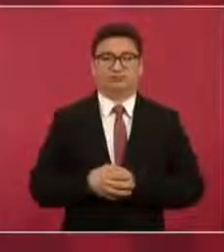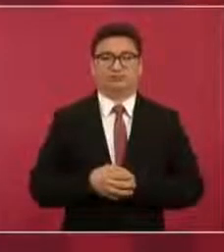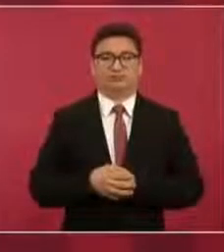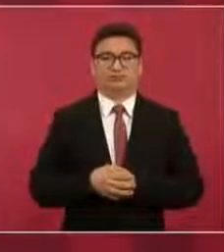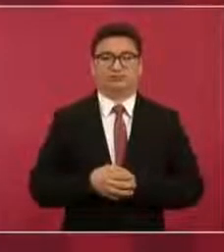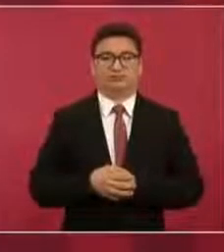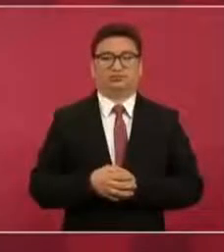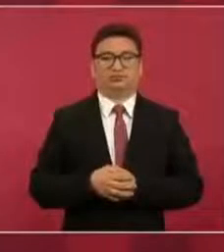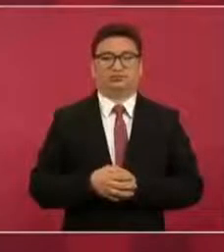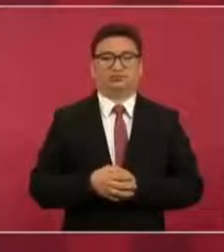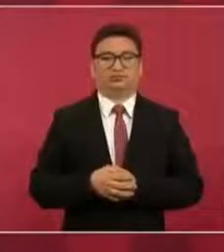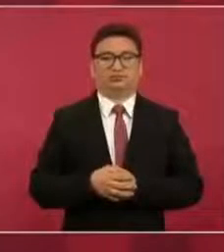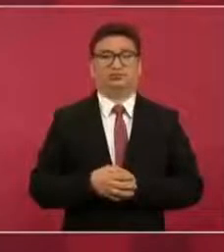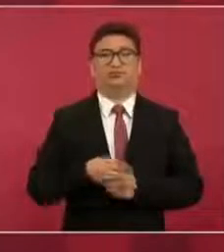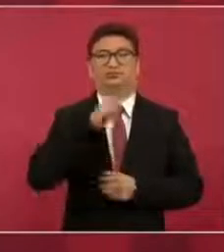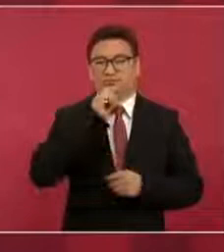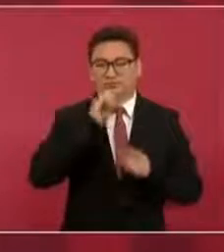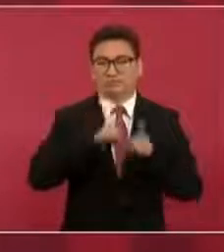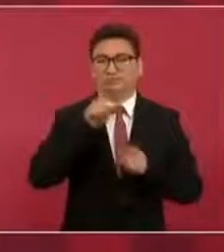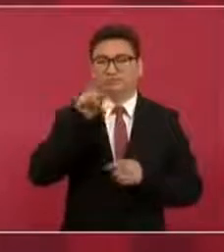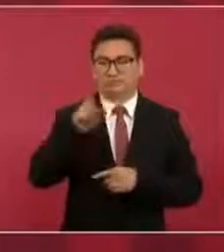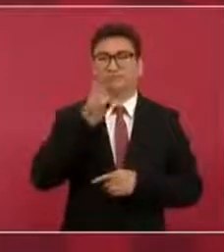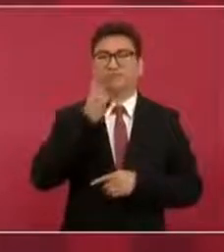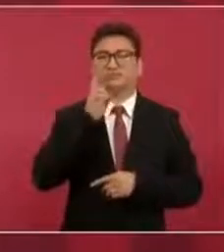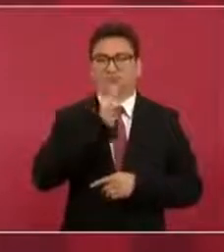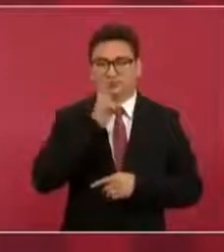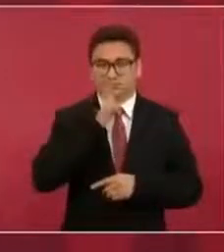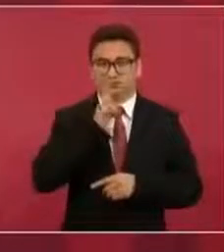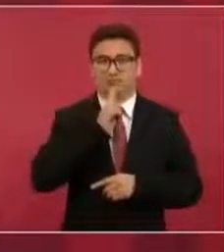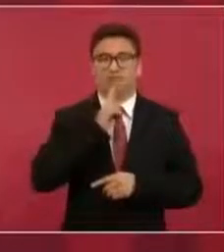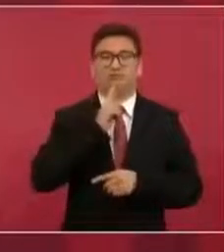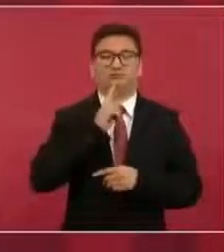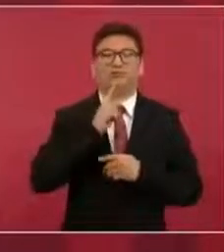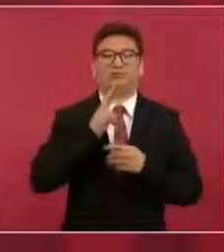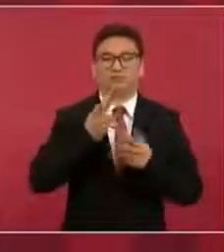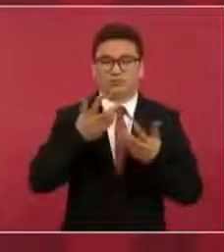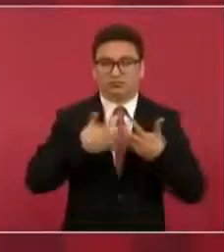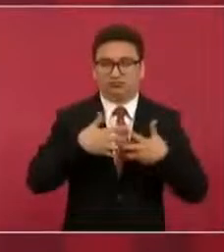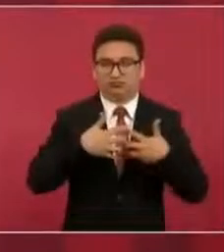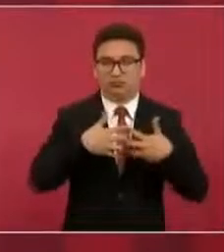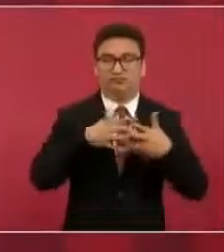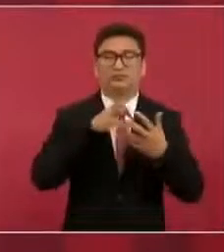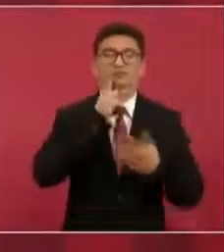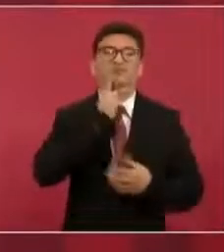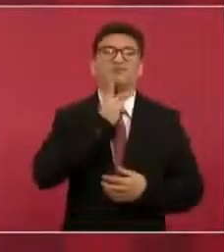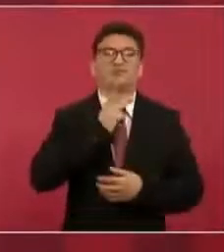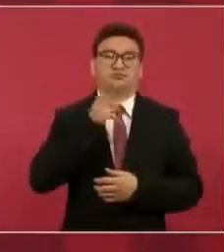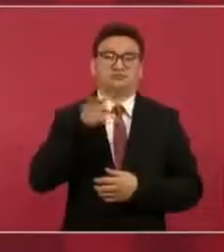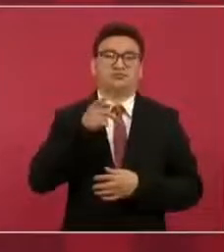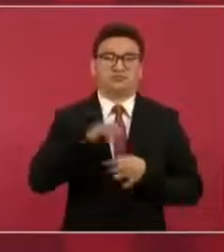y también Rusia es un importante productor de petróleo.